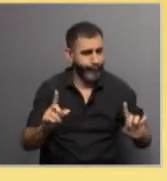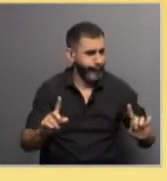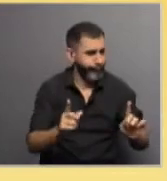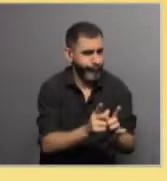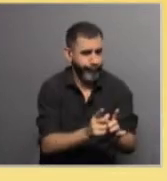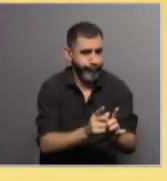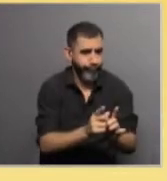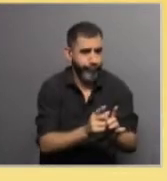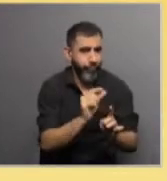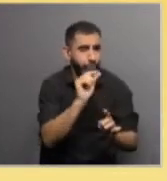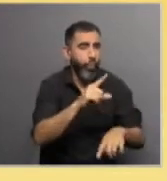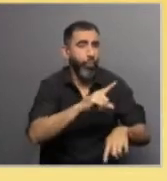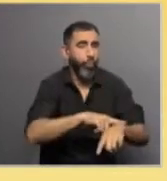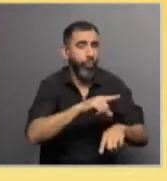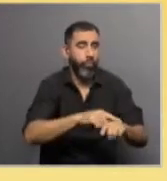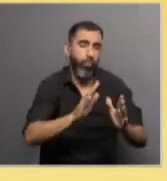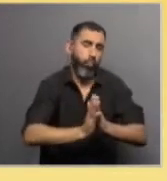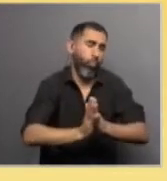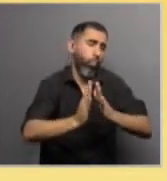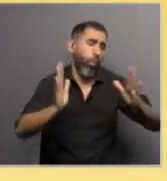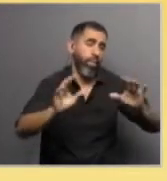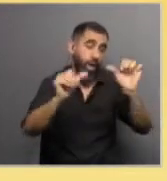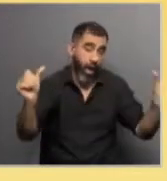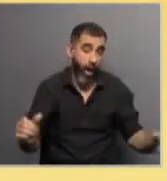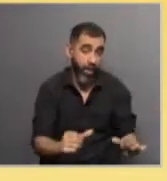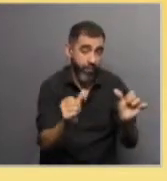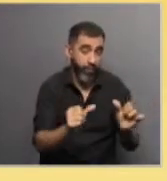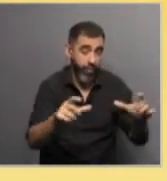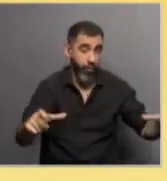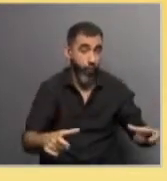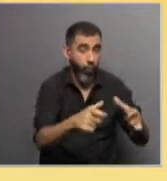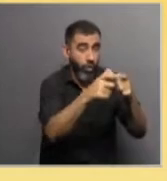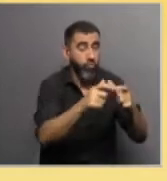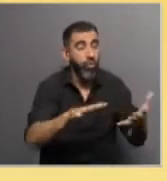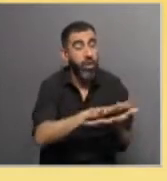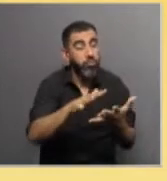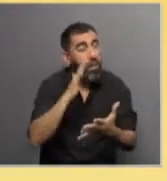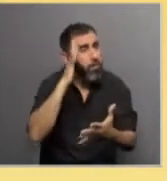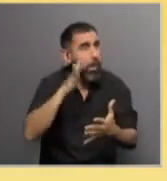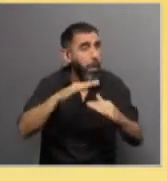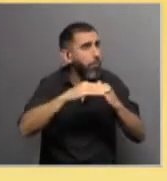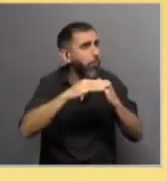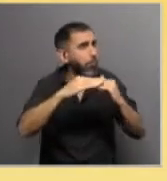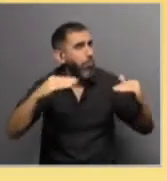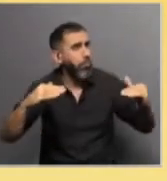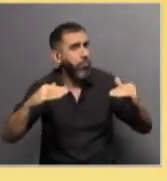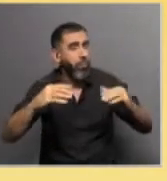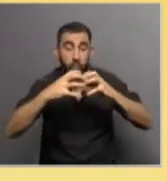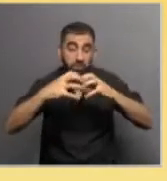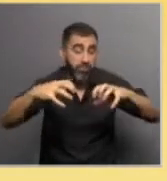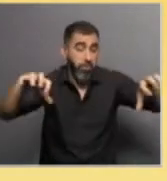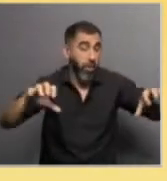en una porción de tiempo muy grande, ¿no?, la actividad volcánica en una zona que creíamos que se había estabilizado prácticamente al separarse